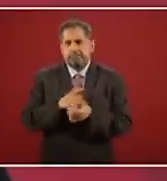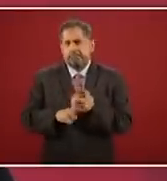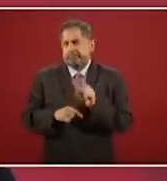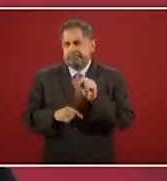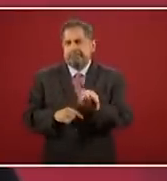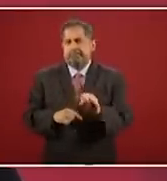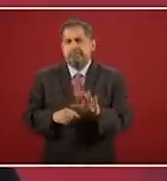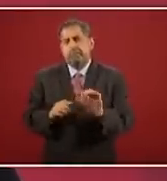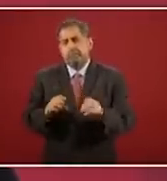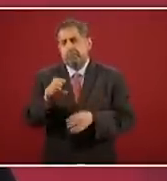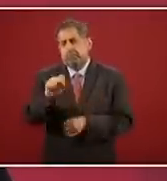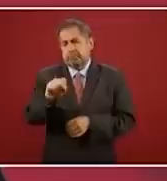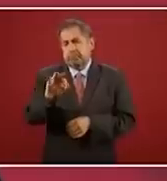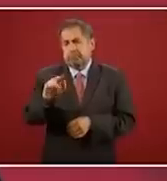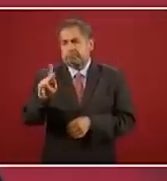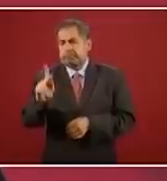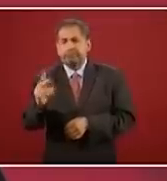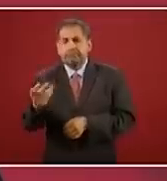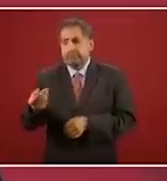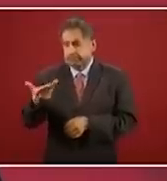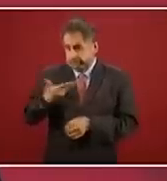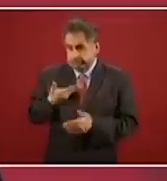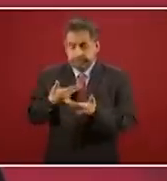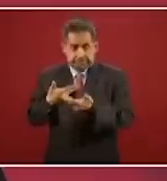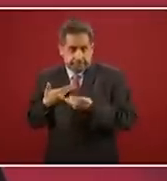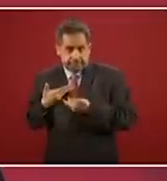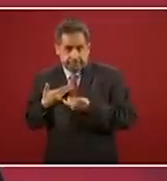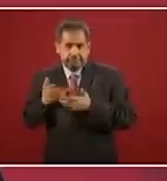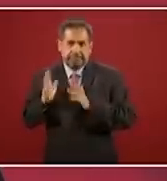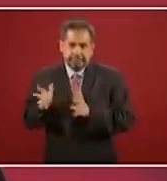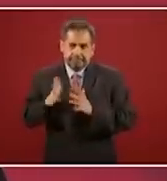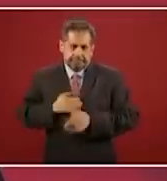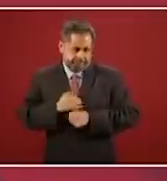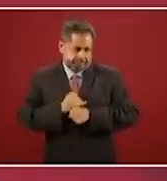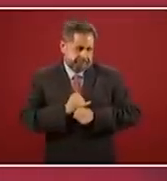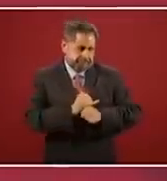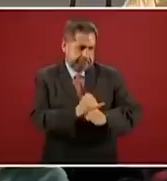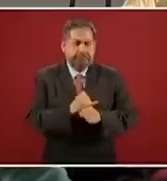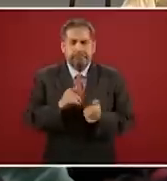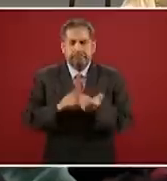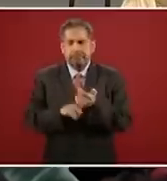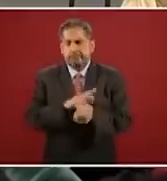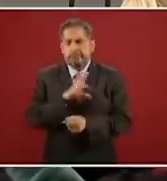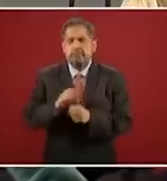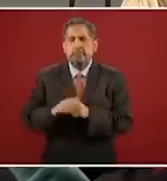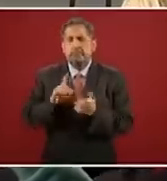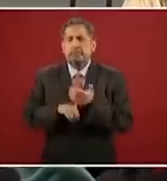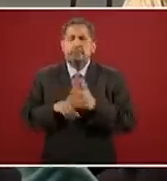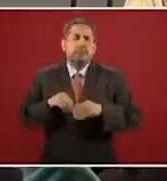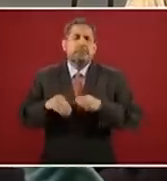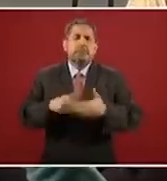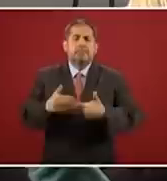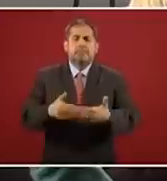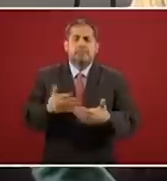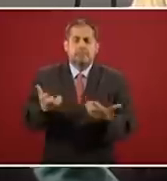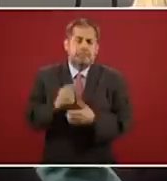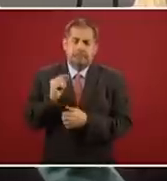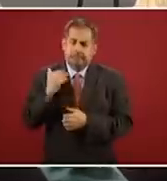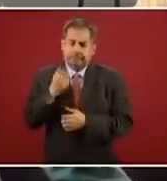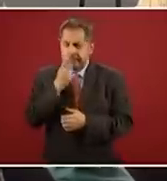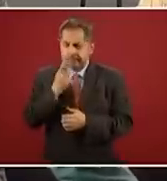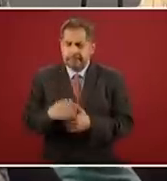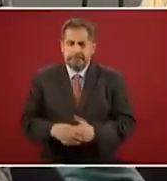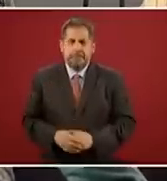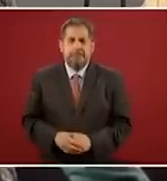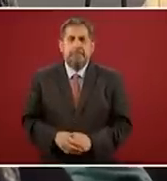de Función Pública, con fiscalías locales, incluyendo pues nuestra propia base de datos a través del modelo proactivo que hace un momento mencioné.